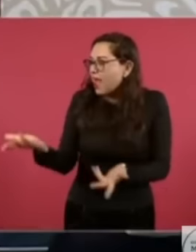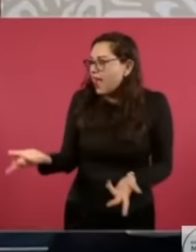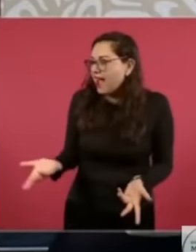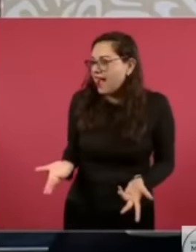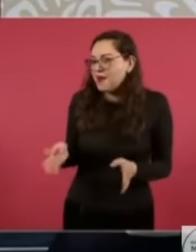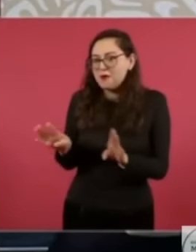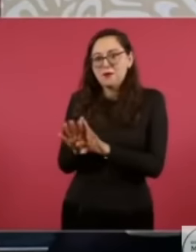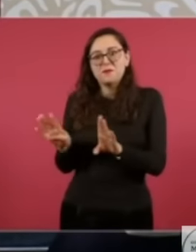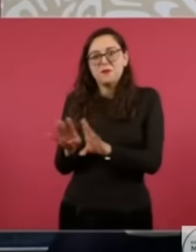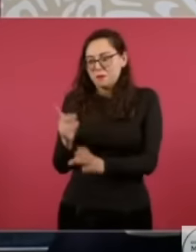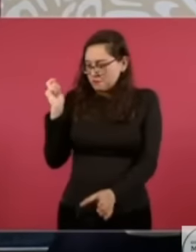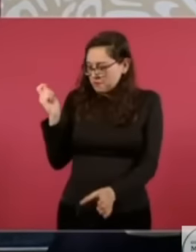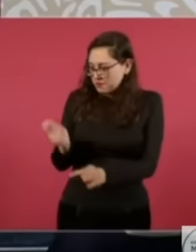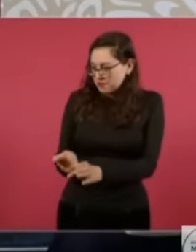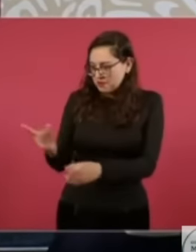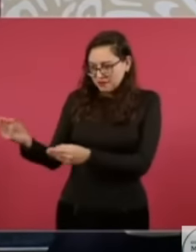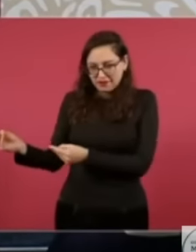poco